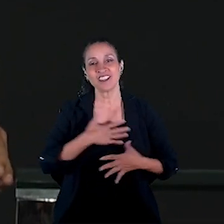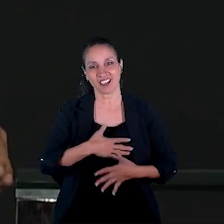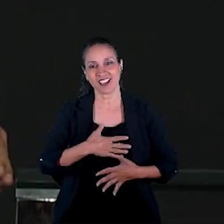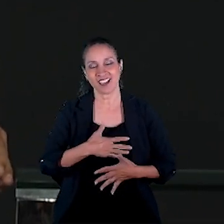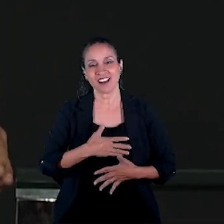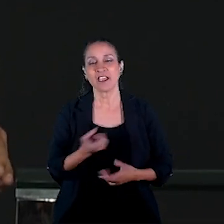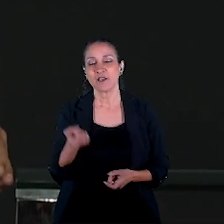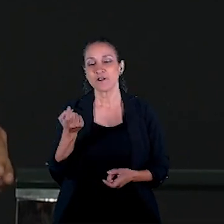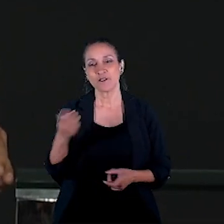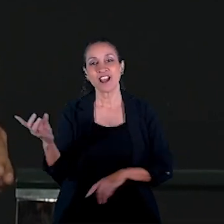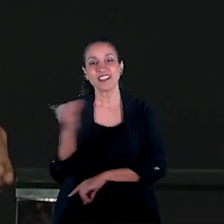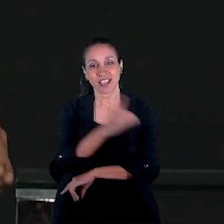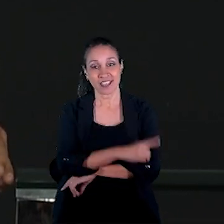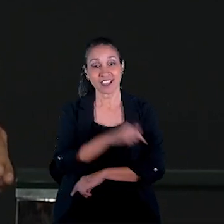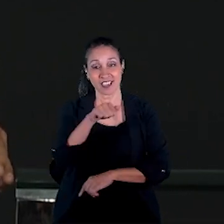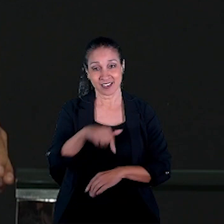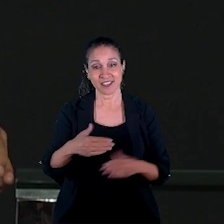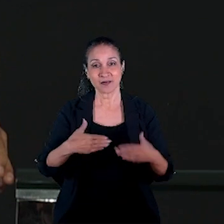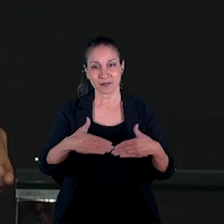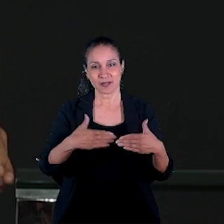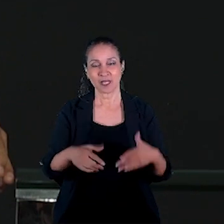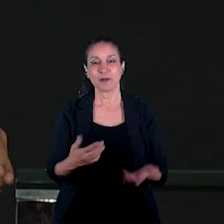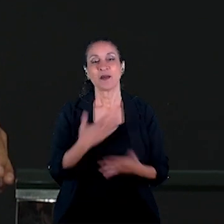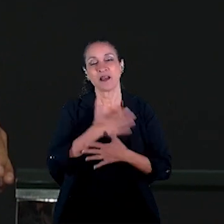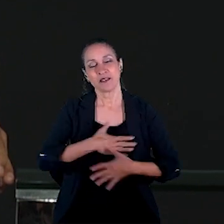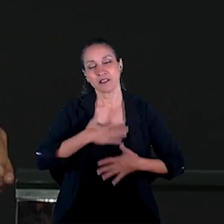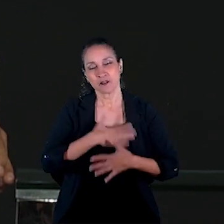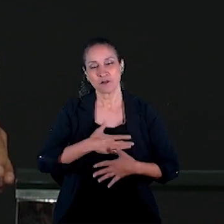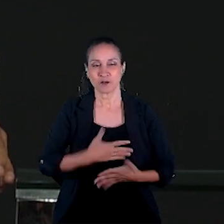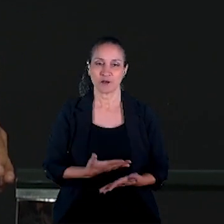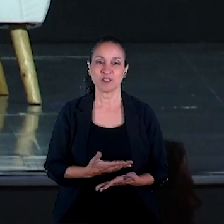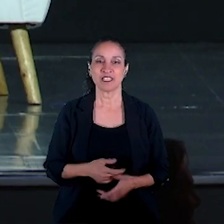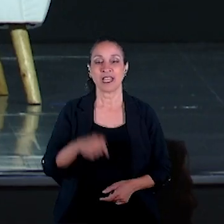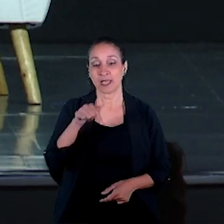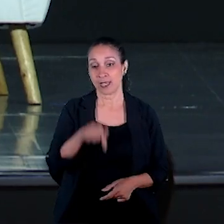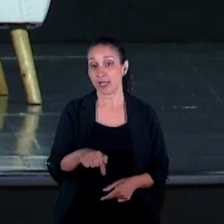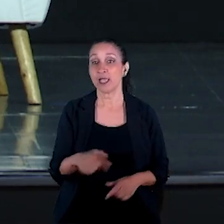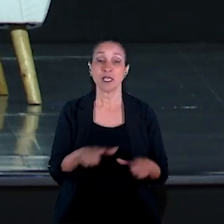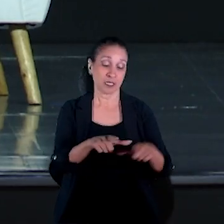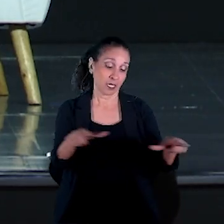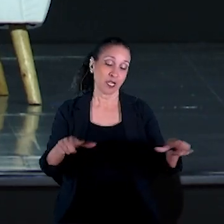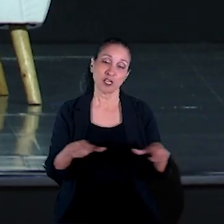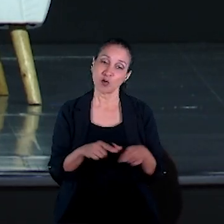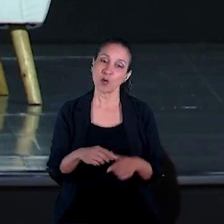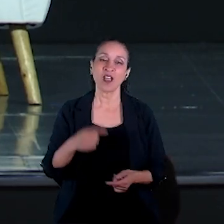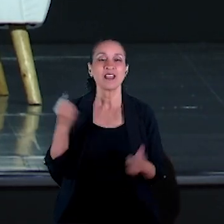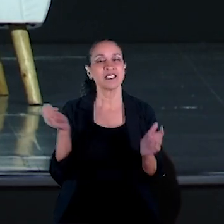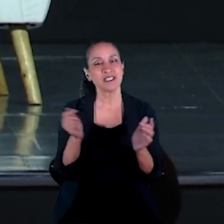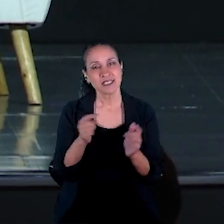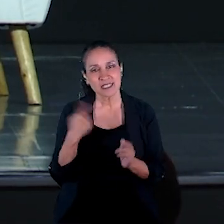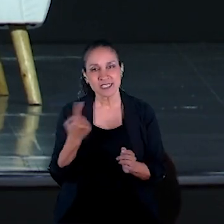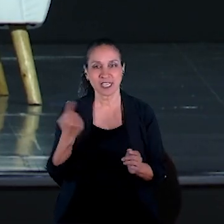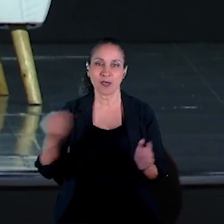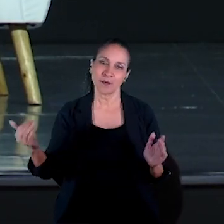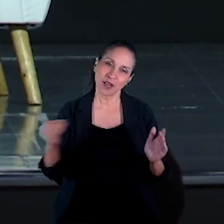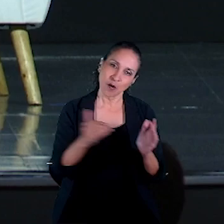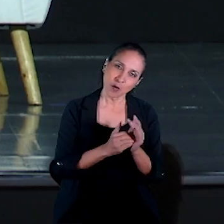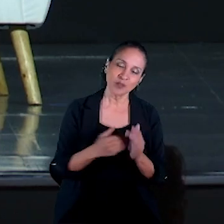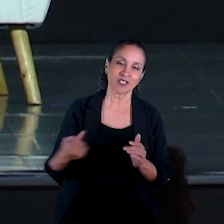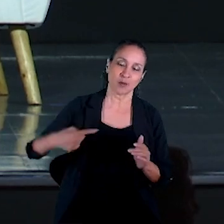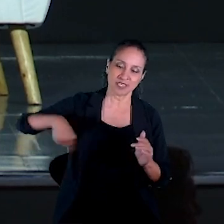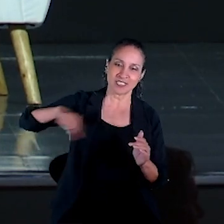días aquí en Panamá y este sin duda alguna es un sitio al que siempre se vuelve Así es Muchas gracias